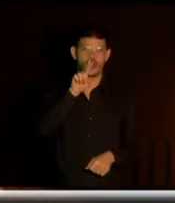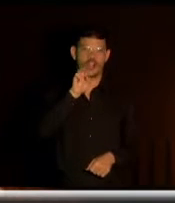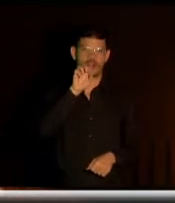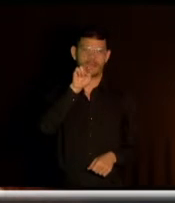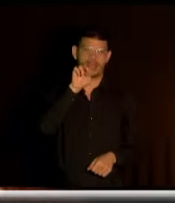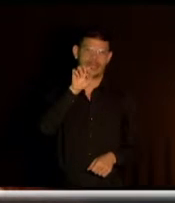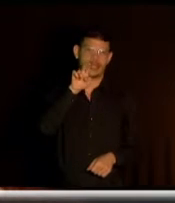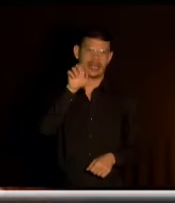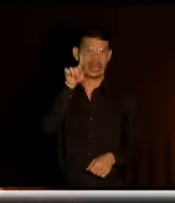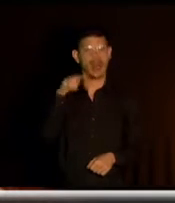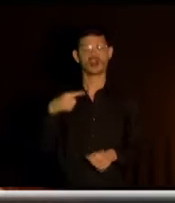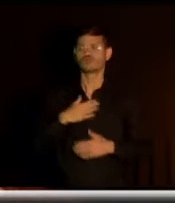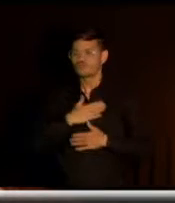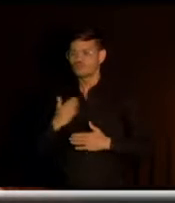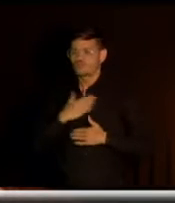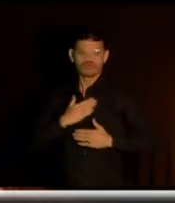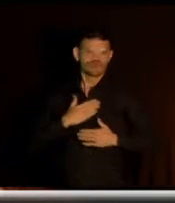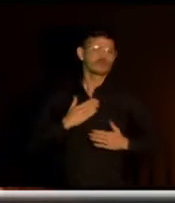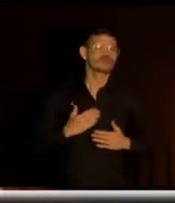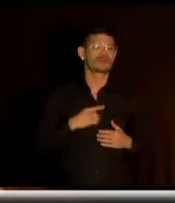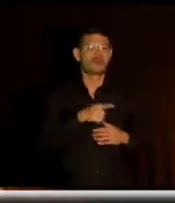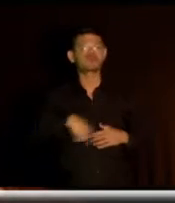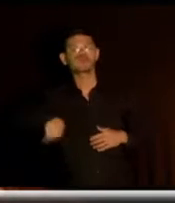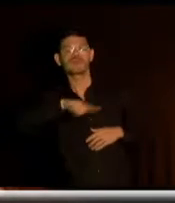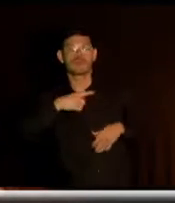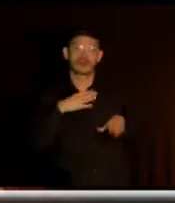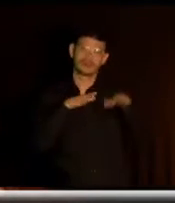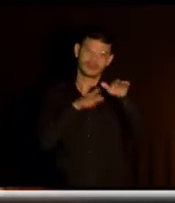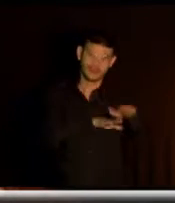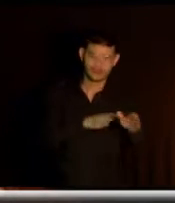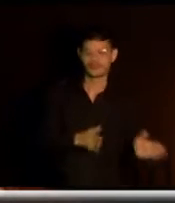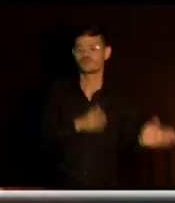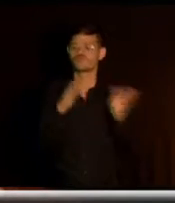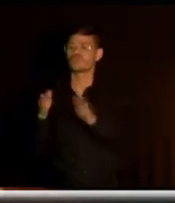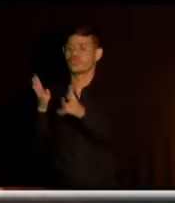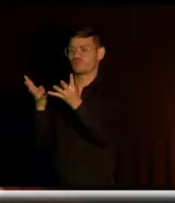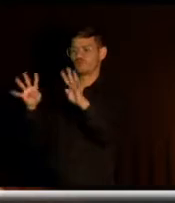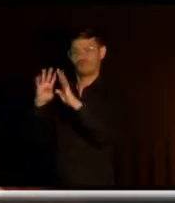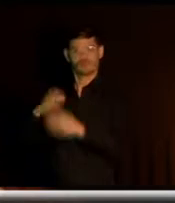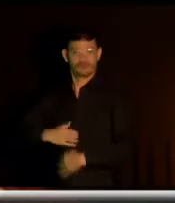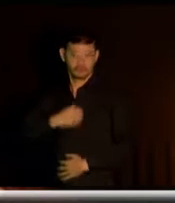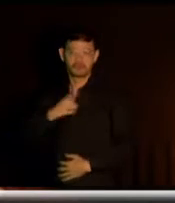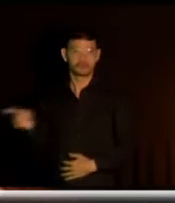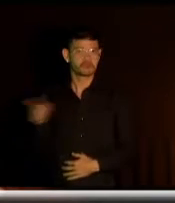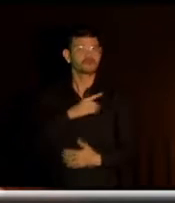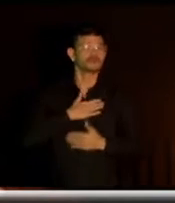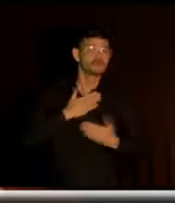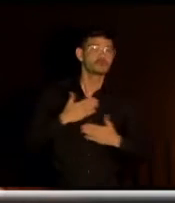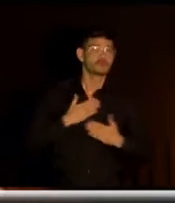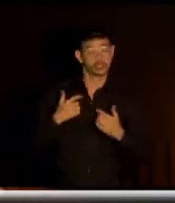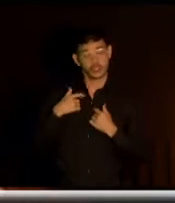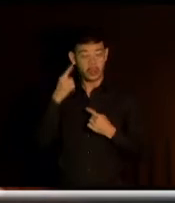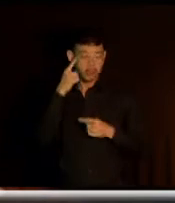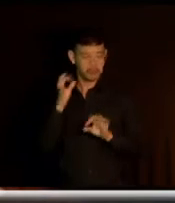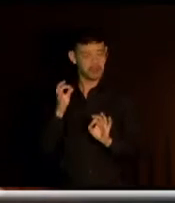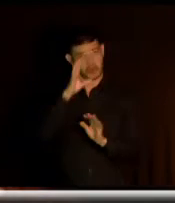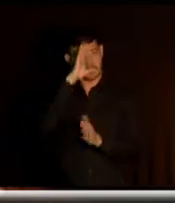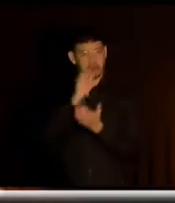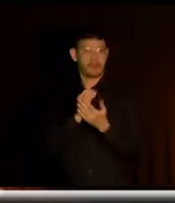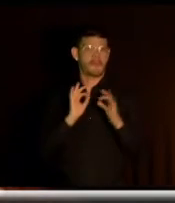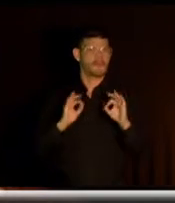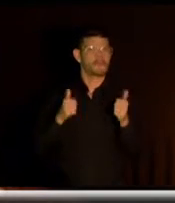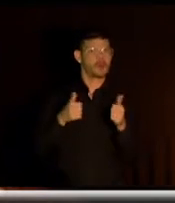parte de todos los representantes y los senadores, entonces yo creo que por este lado vamos bien.